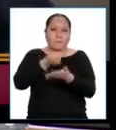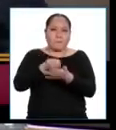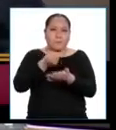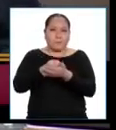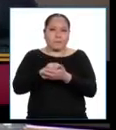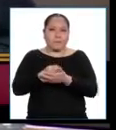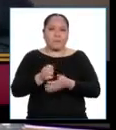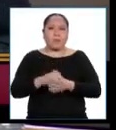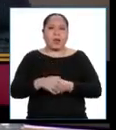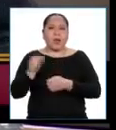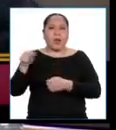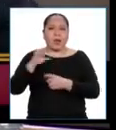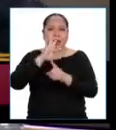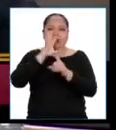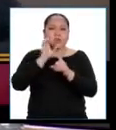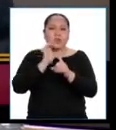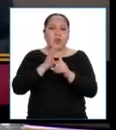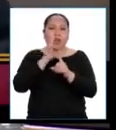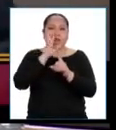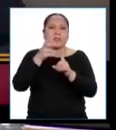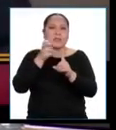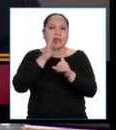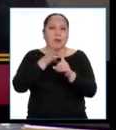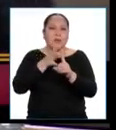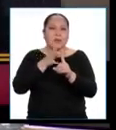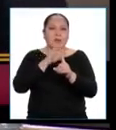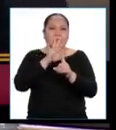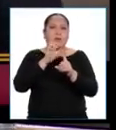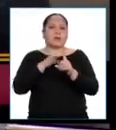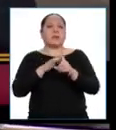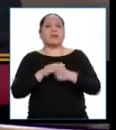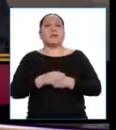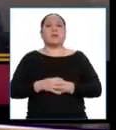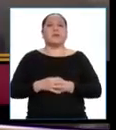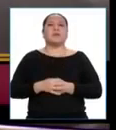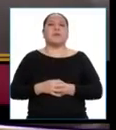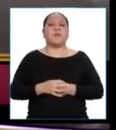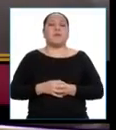como debe ser dentro de lo correcto.